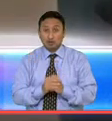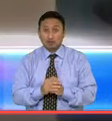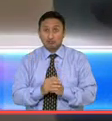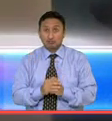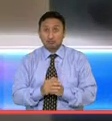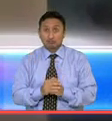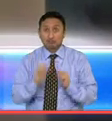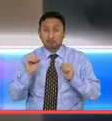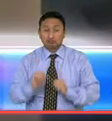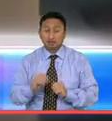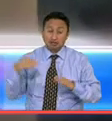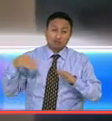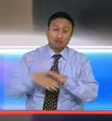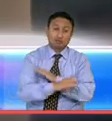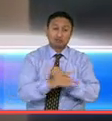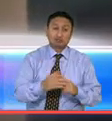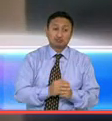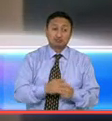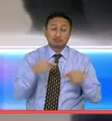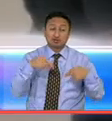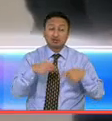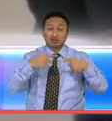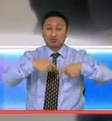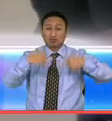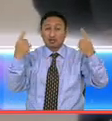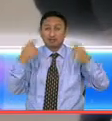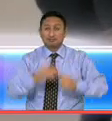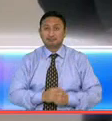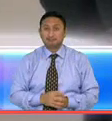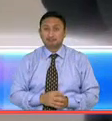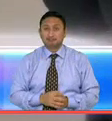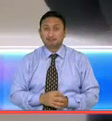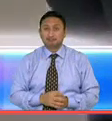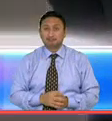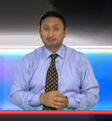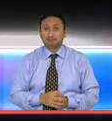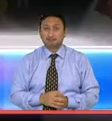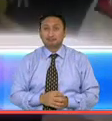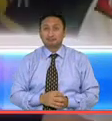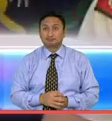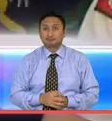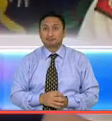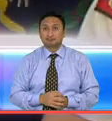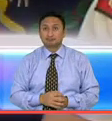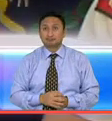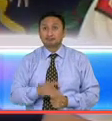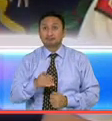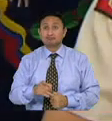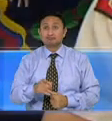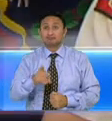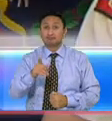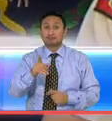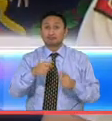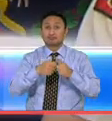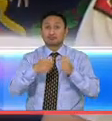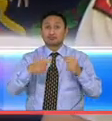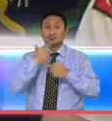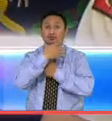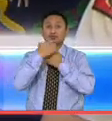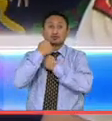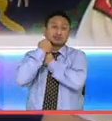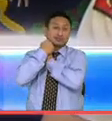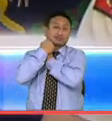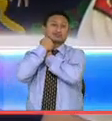la noche. De pronto, una discusión alteró la madrugada sujetar el cuello con un arma constrictora